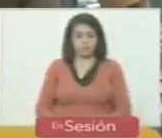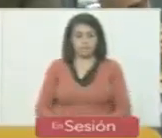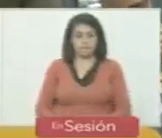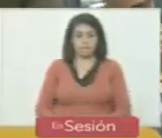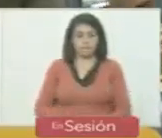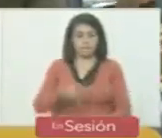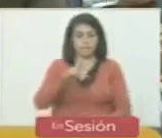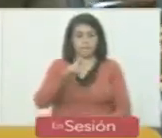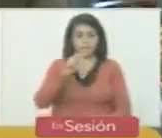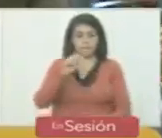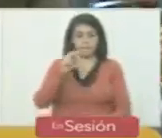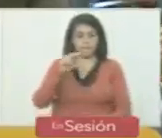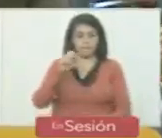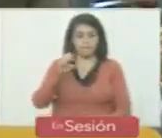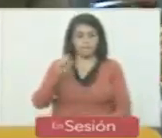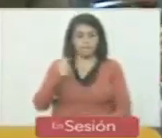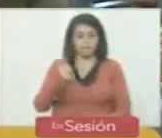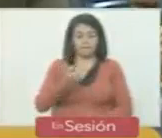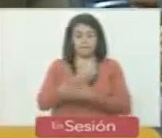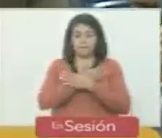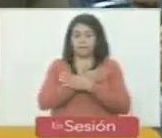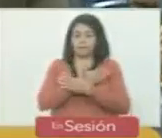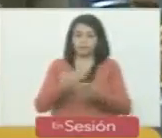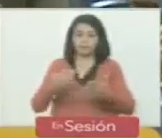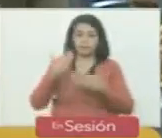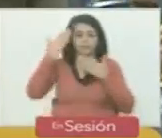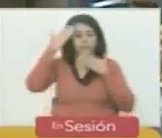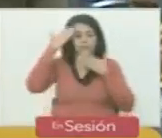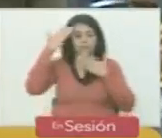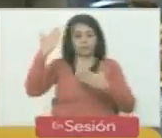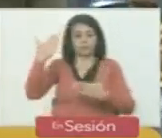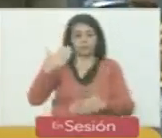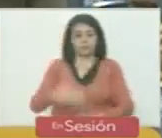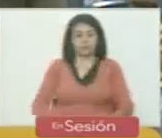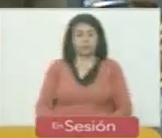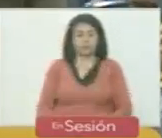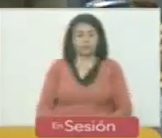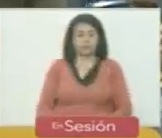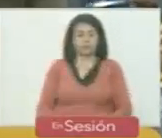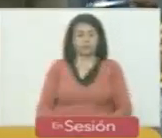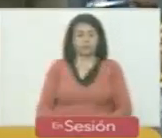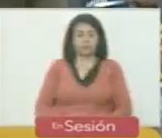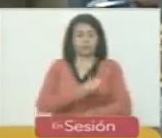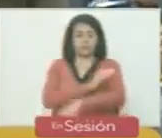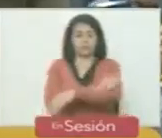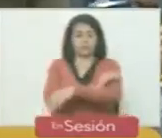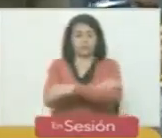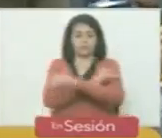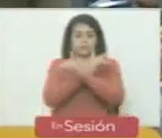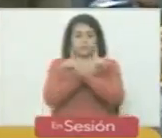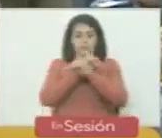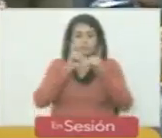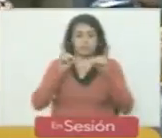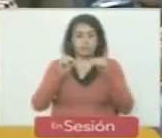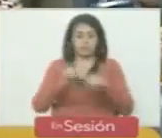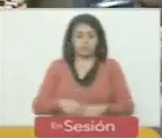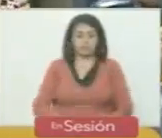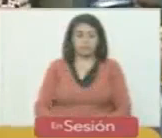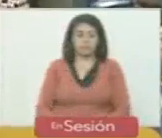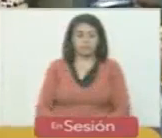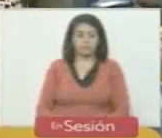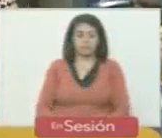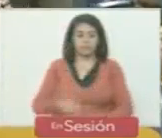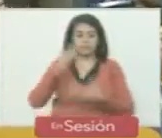Vanessa Montero, un fraternal saludo a la oposición democrática,